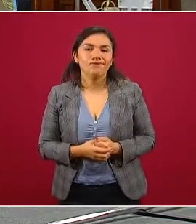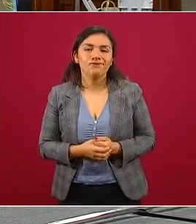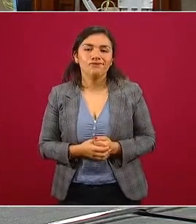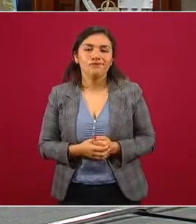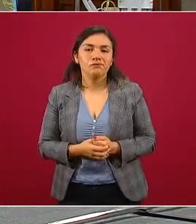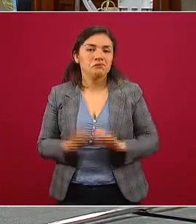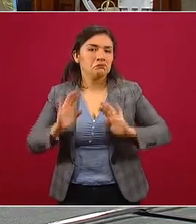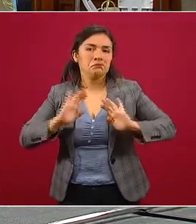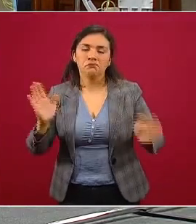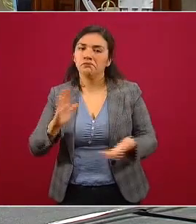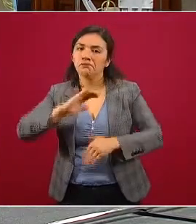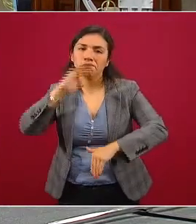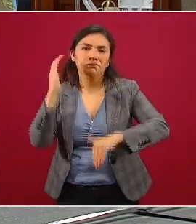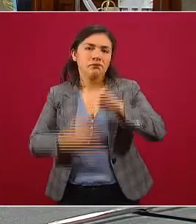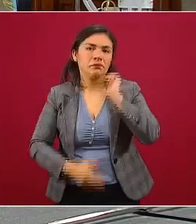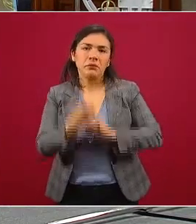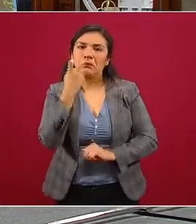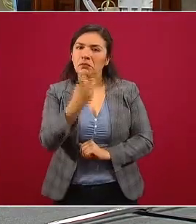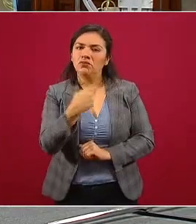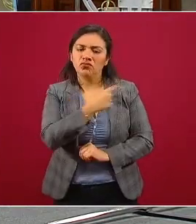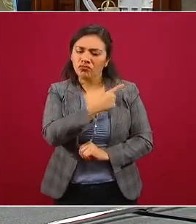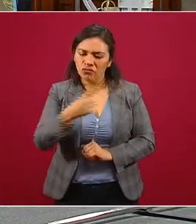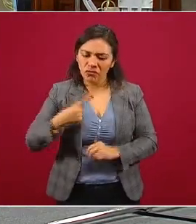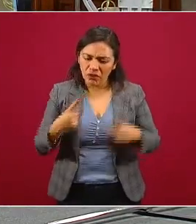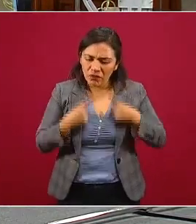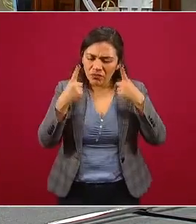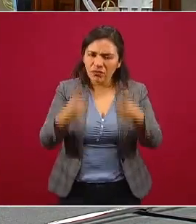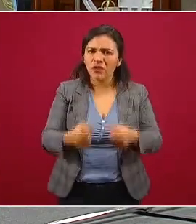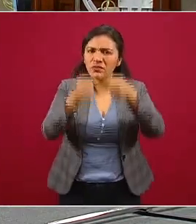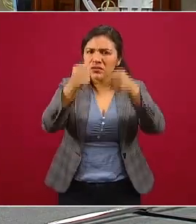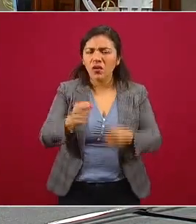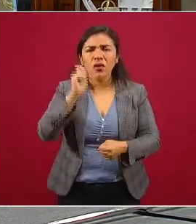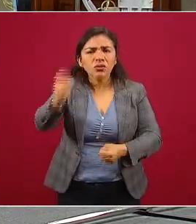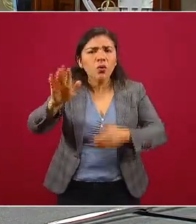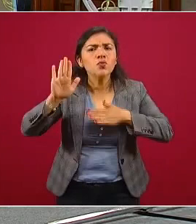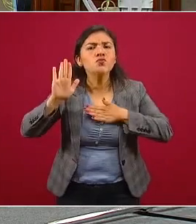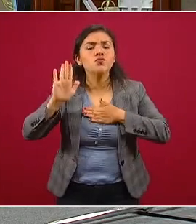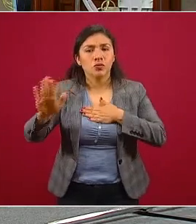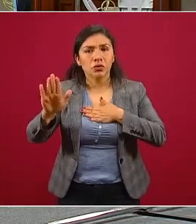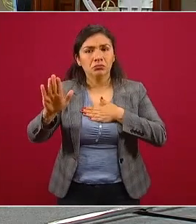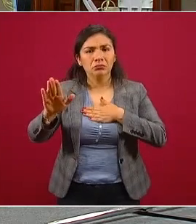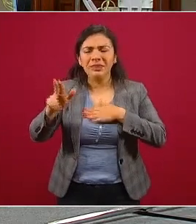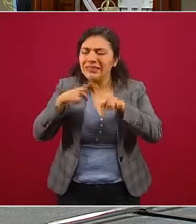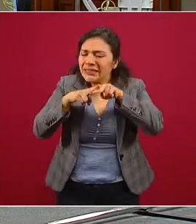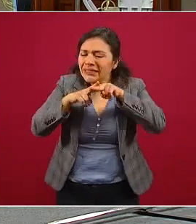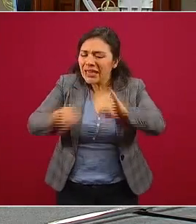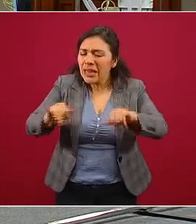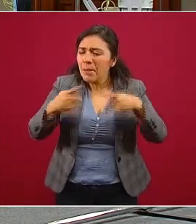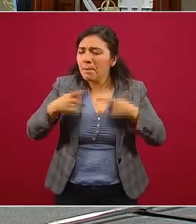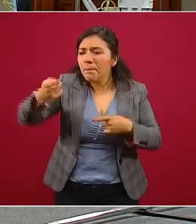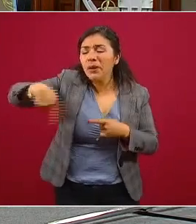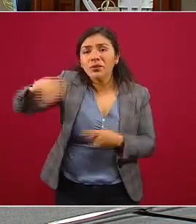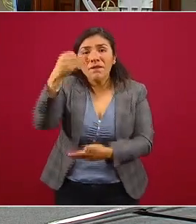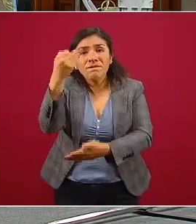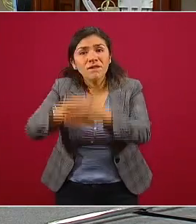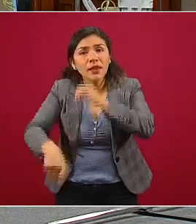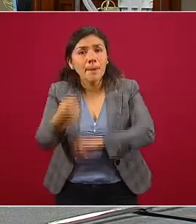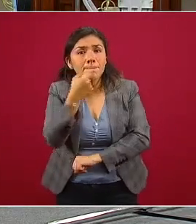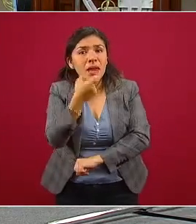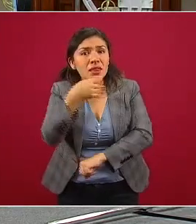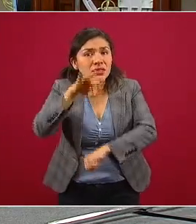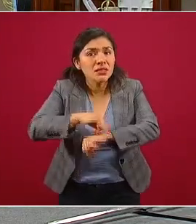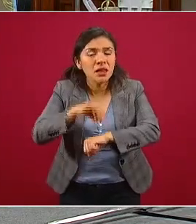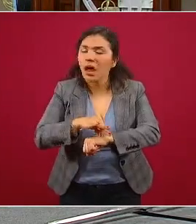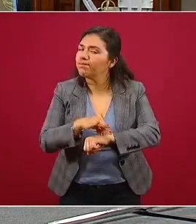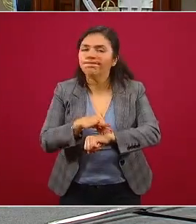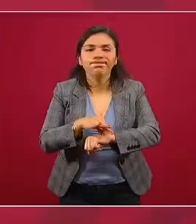Se termina eso y tenemos que garantizar, es un compromiso, que a nadie le falten los medicamentos. Y